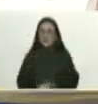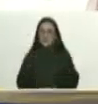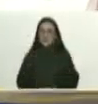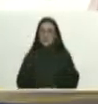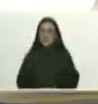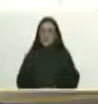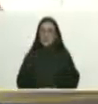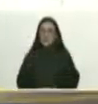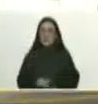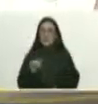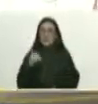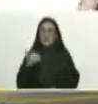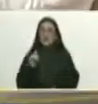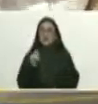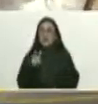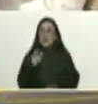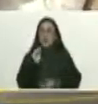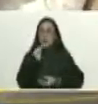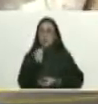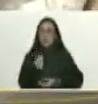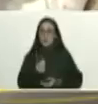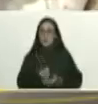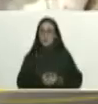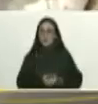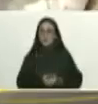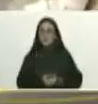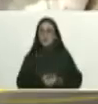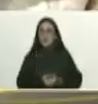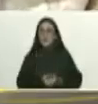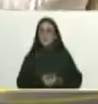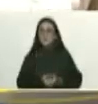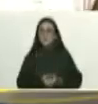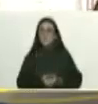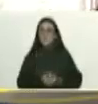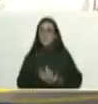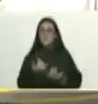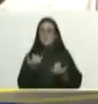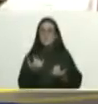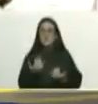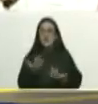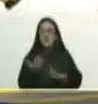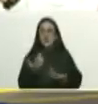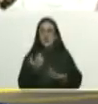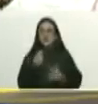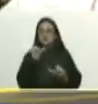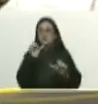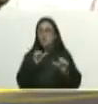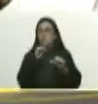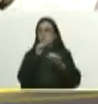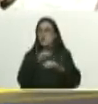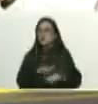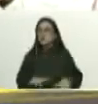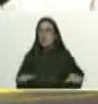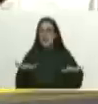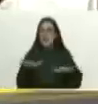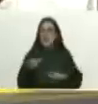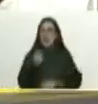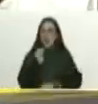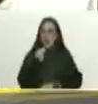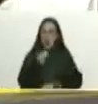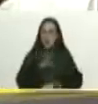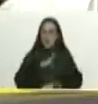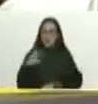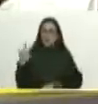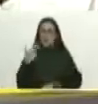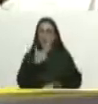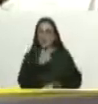Y aquí también está la juventud, presidente. Yo quisiera que Adriani Abreu nos diera también su mensaje como joven de